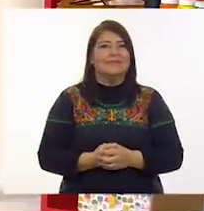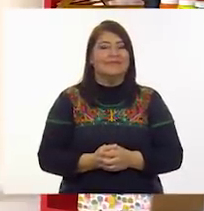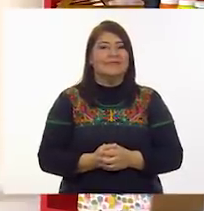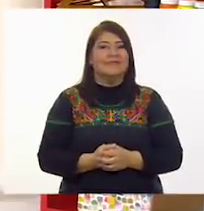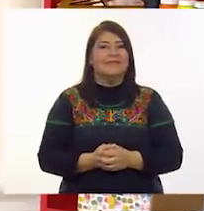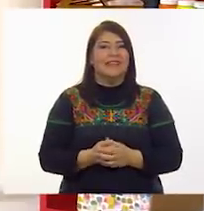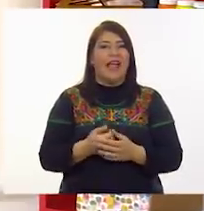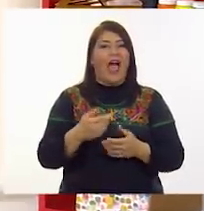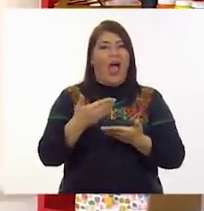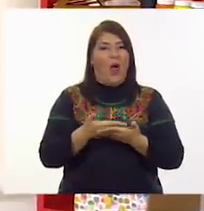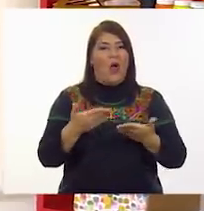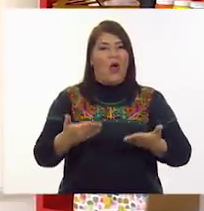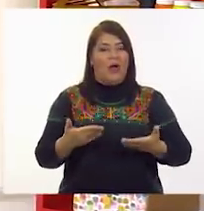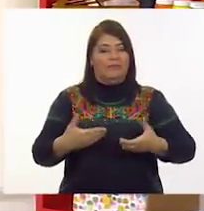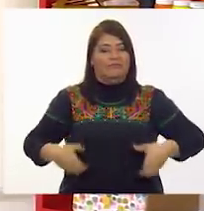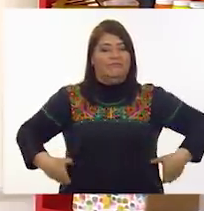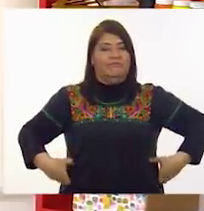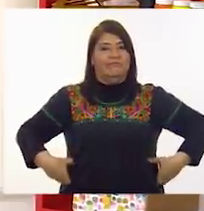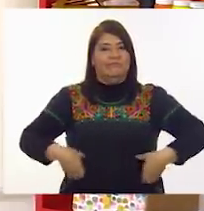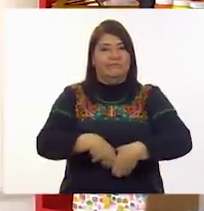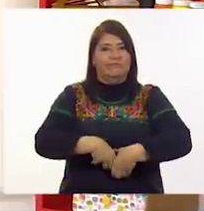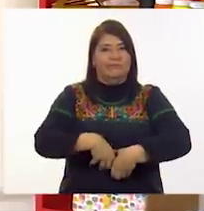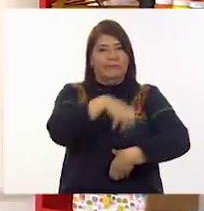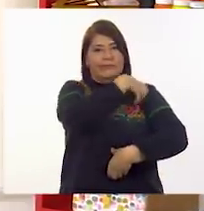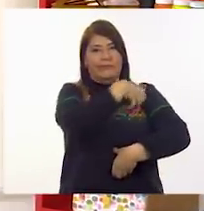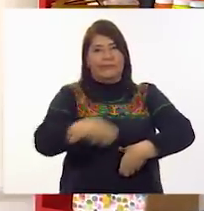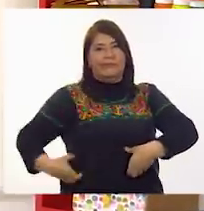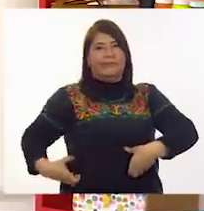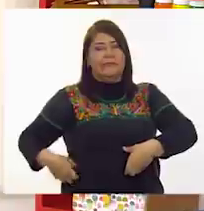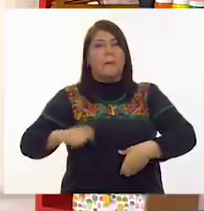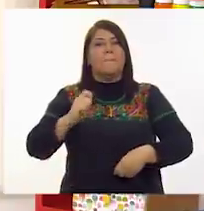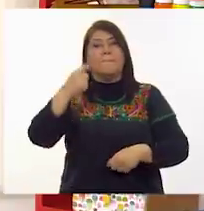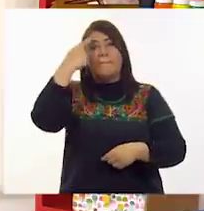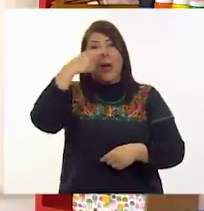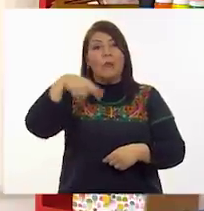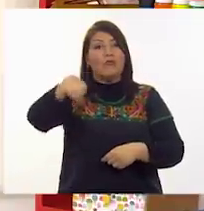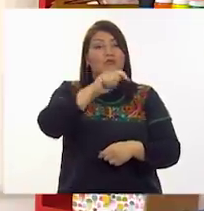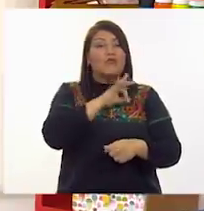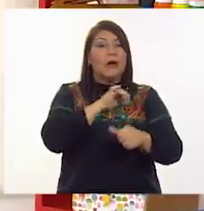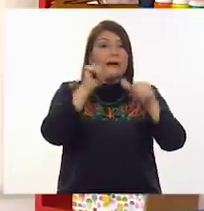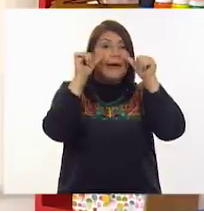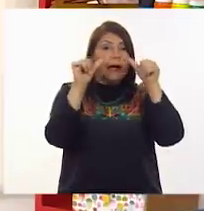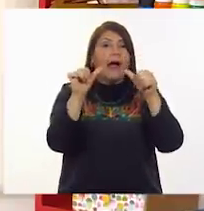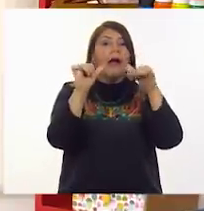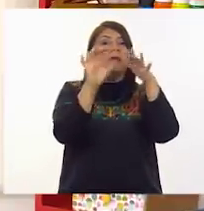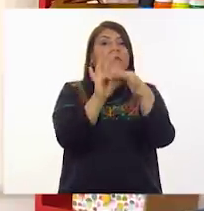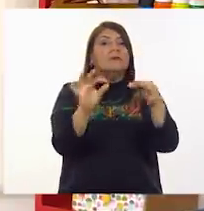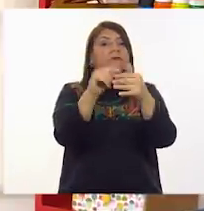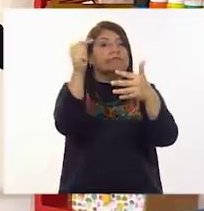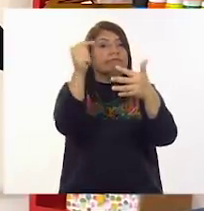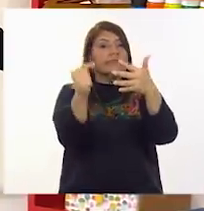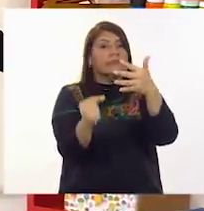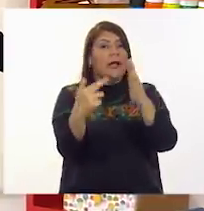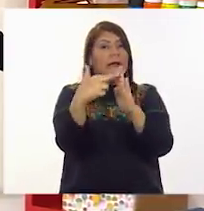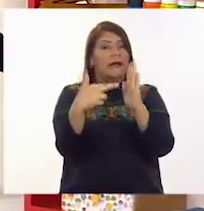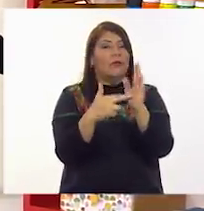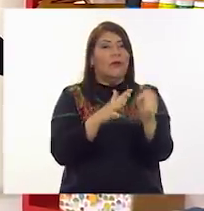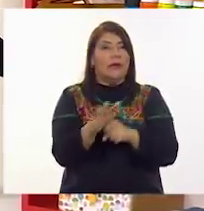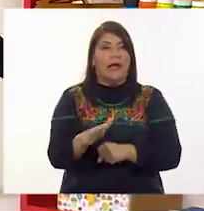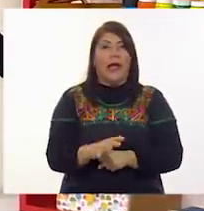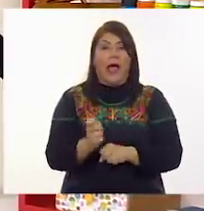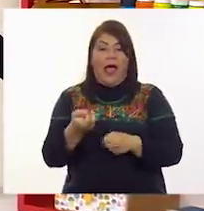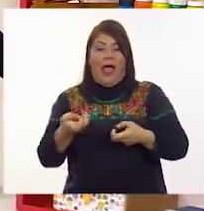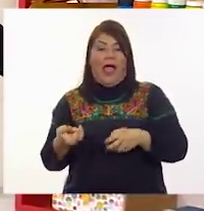Entonces, abrochen sus cinturones y estén atentos a las indicaciones. Ya estamos en